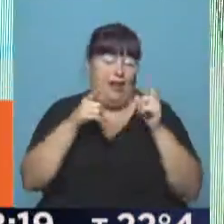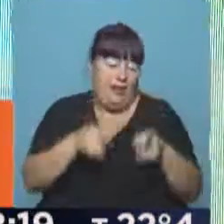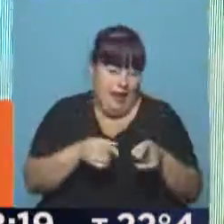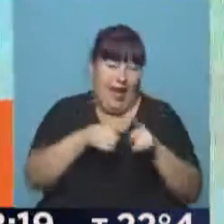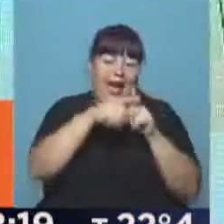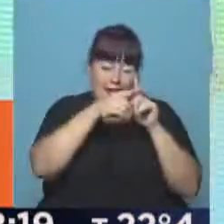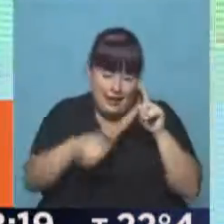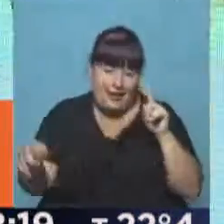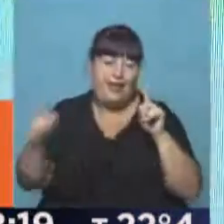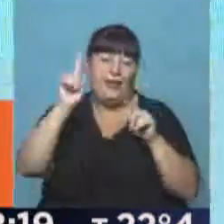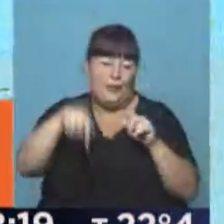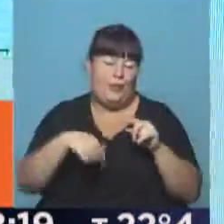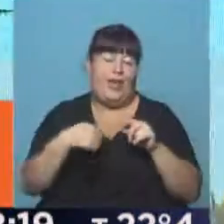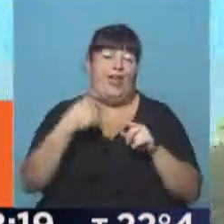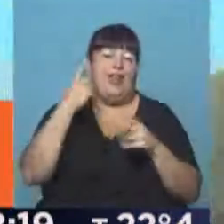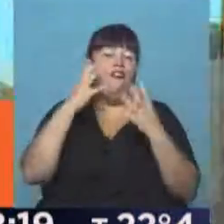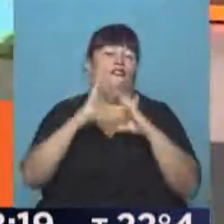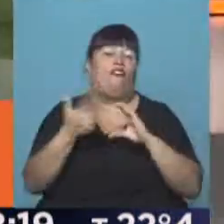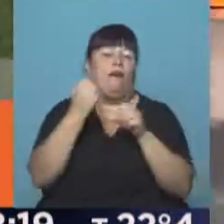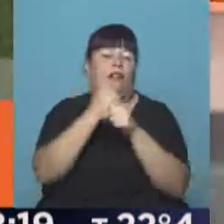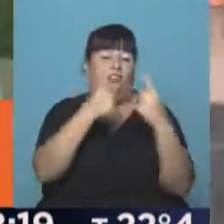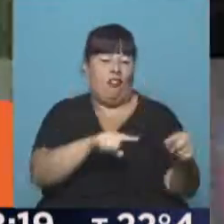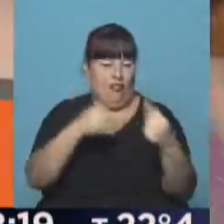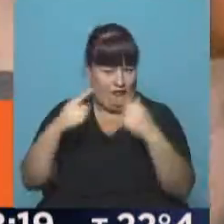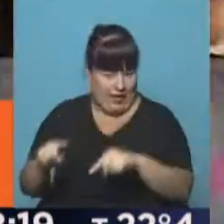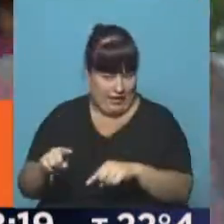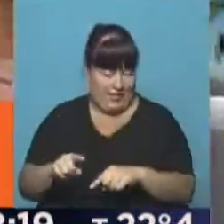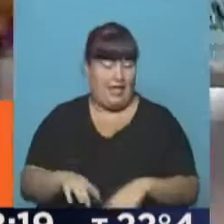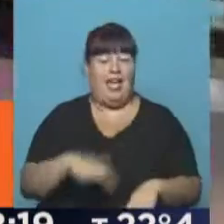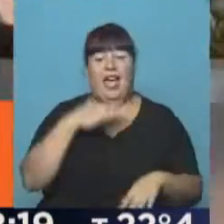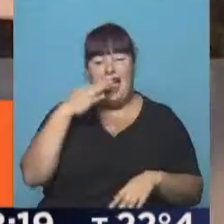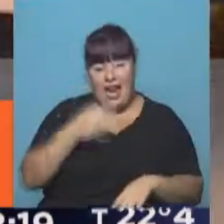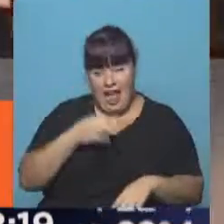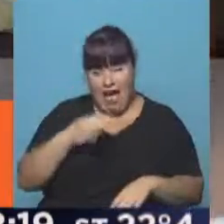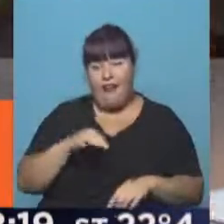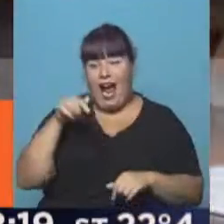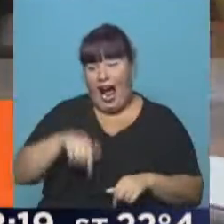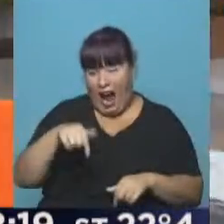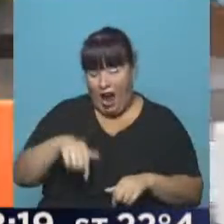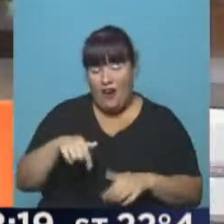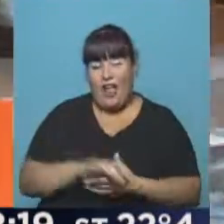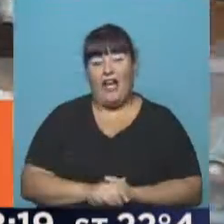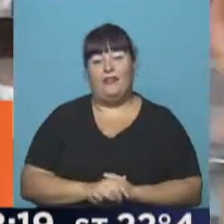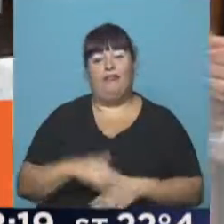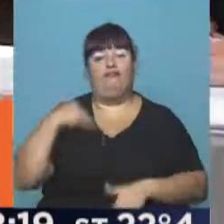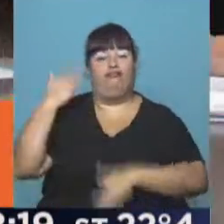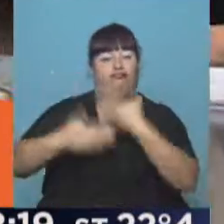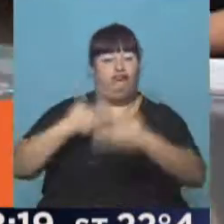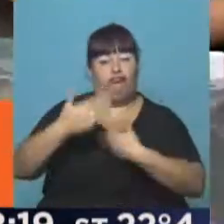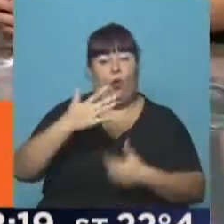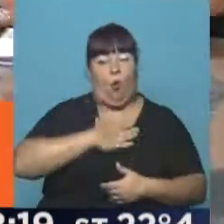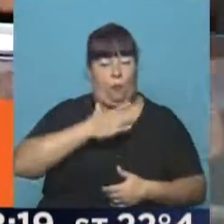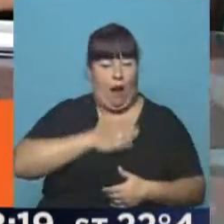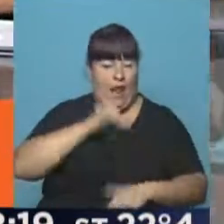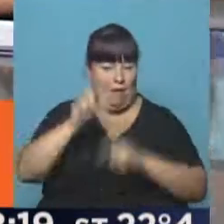ahí invéntanse funciones diferenciales. Y la verdad es que a esta altura del desarrollo